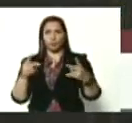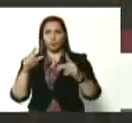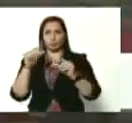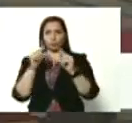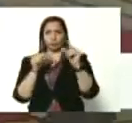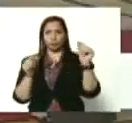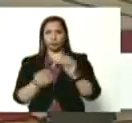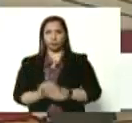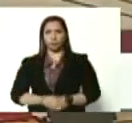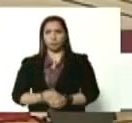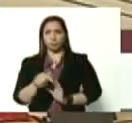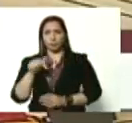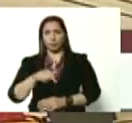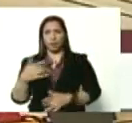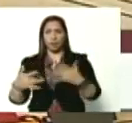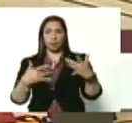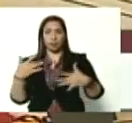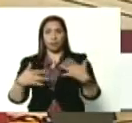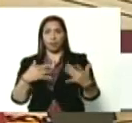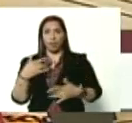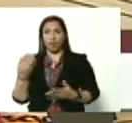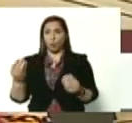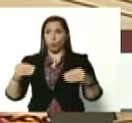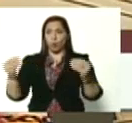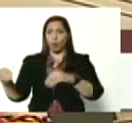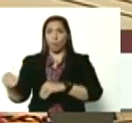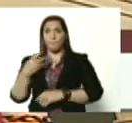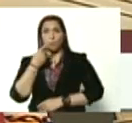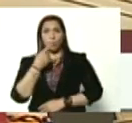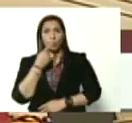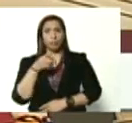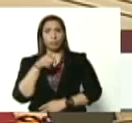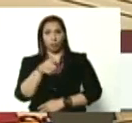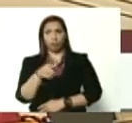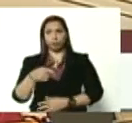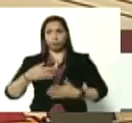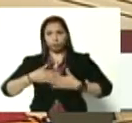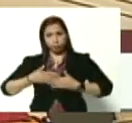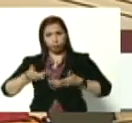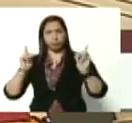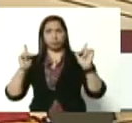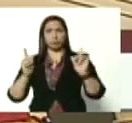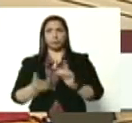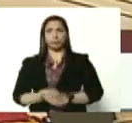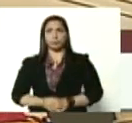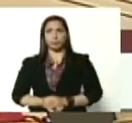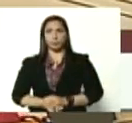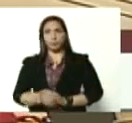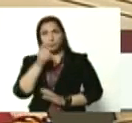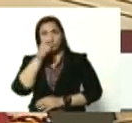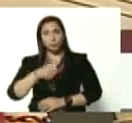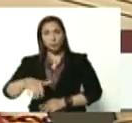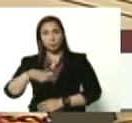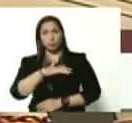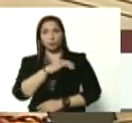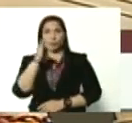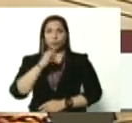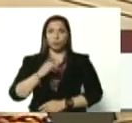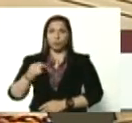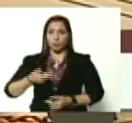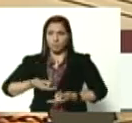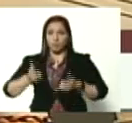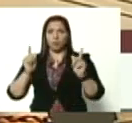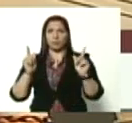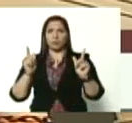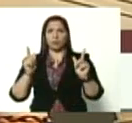y esto no es un acto de conveniencia política y ahí existe me permite y el pueblo zuliano lo permite agregar una